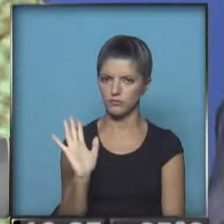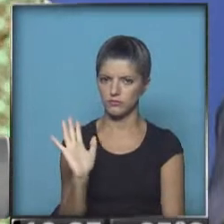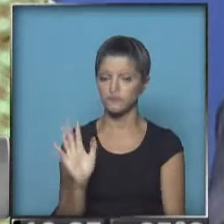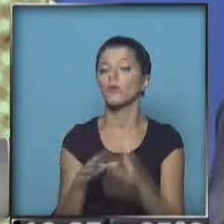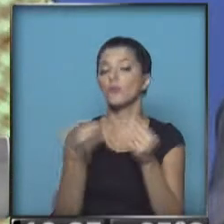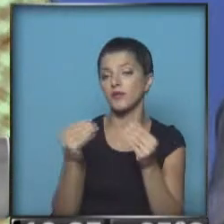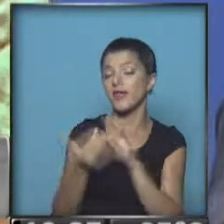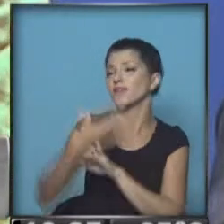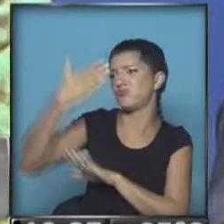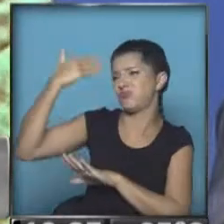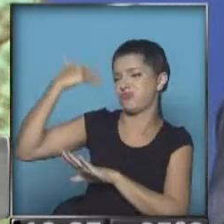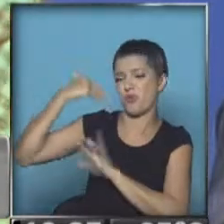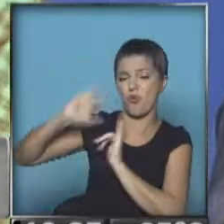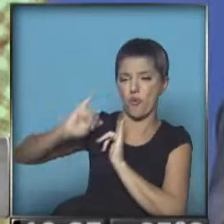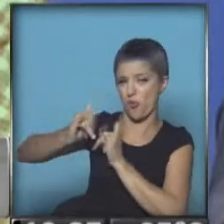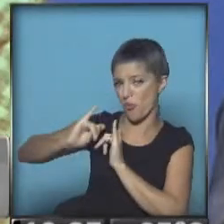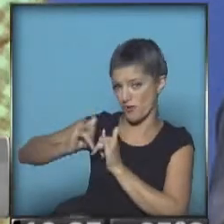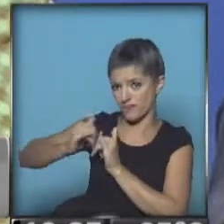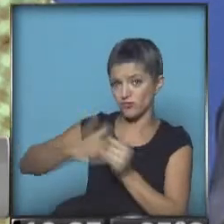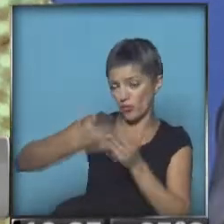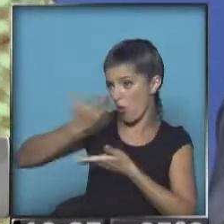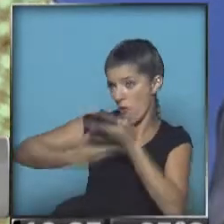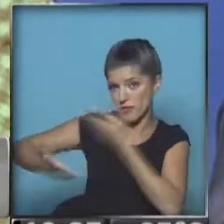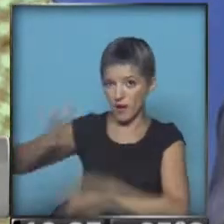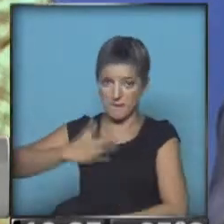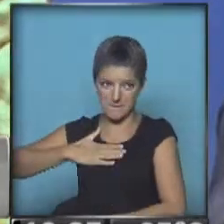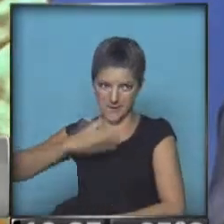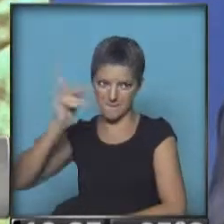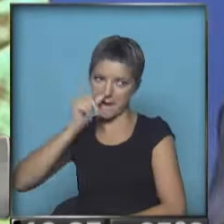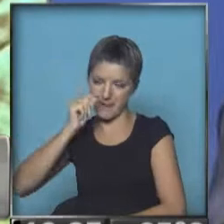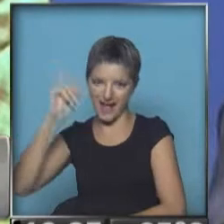desde muy joven conviví con mi padre radical,